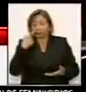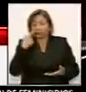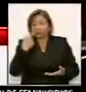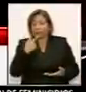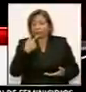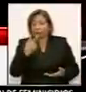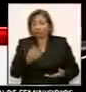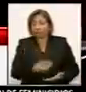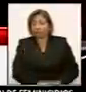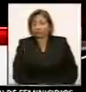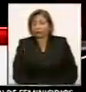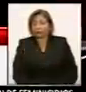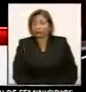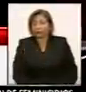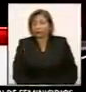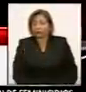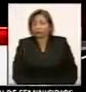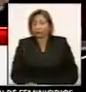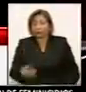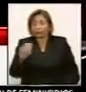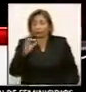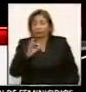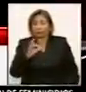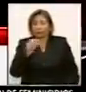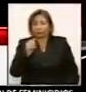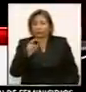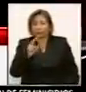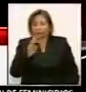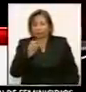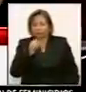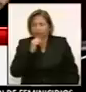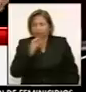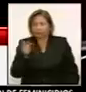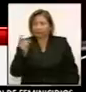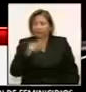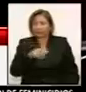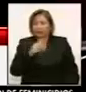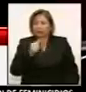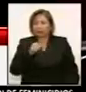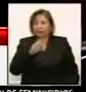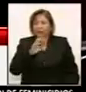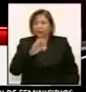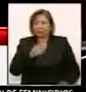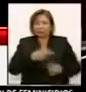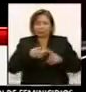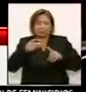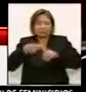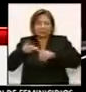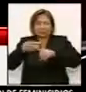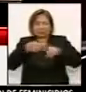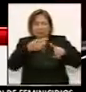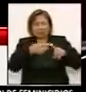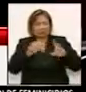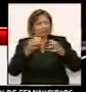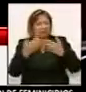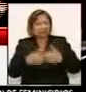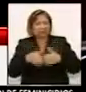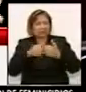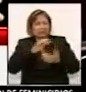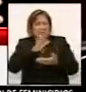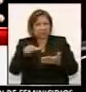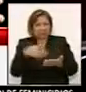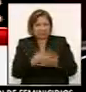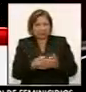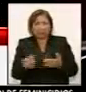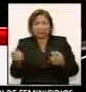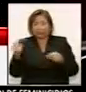que fue dirigida por el señor Guido Lombardi. Y vino el señor Rafael Vela, vino el metal de Capeco, inteligencia financiera, vinieron todos, absolutamente